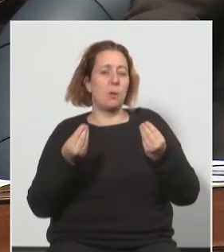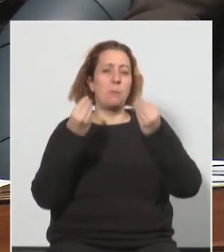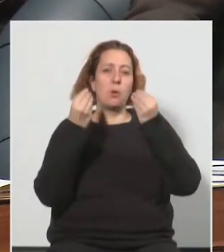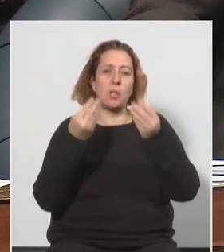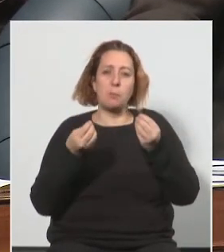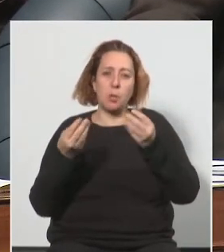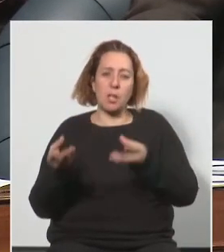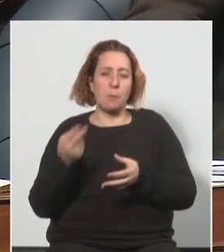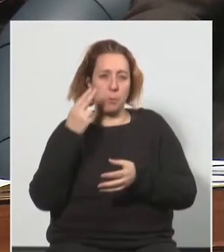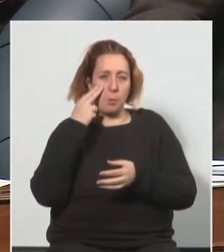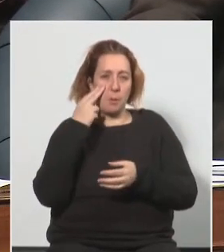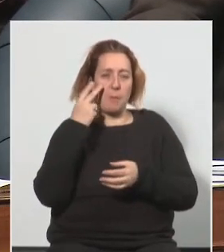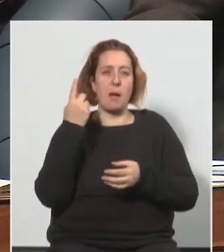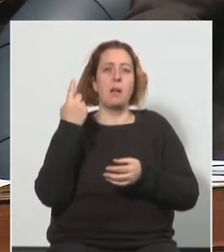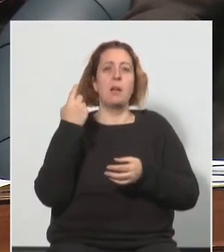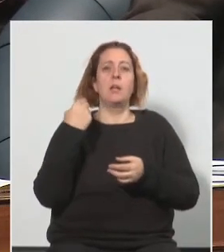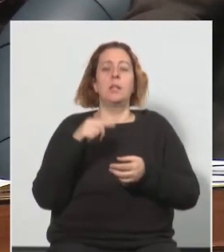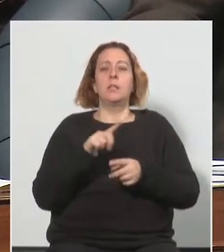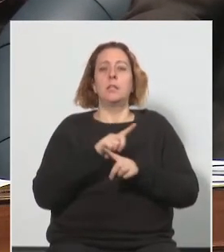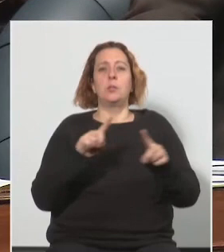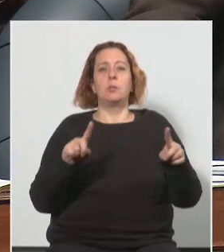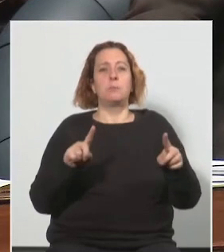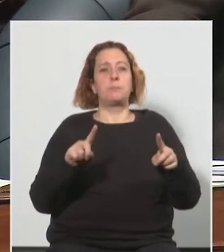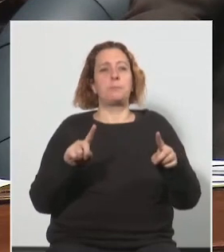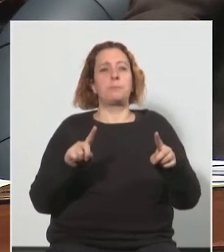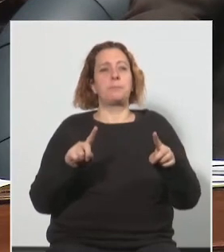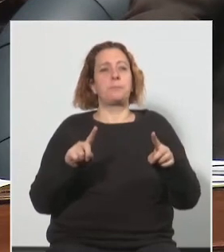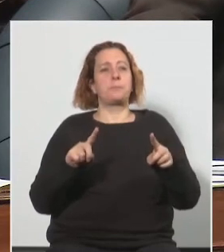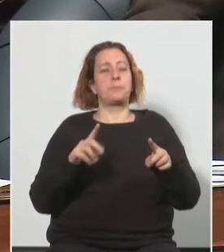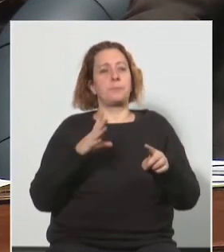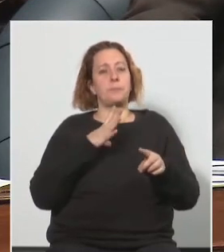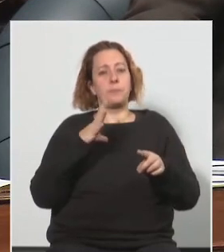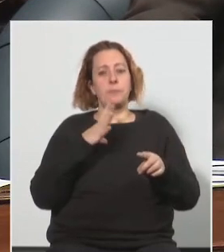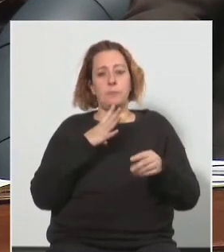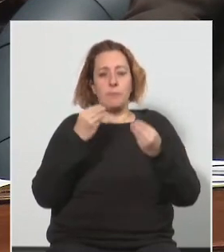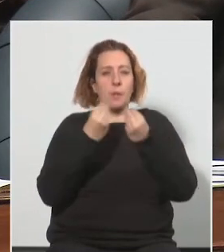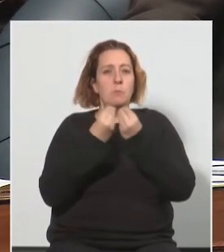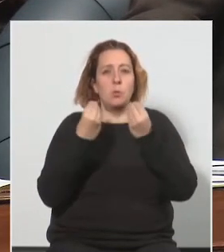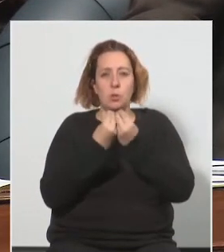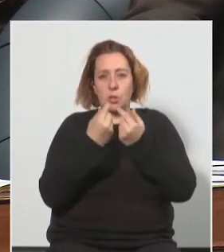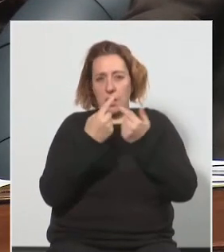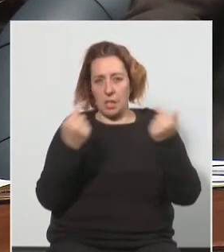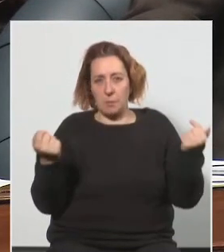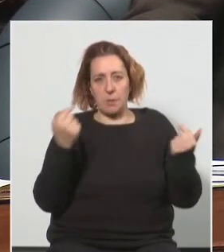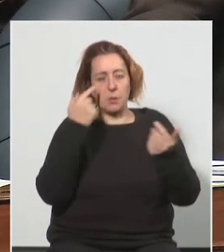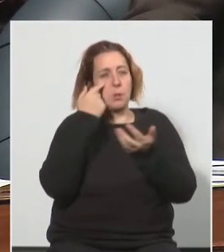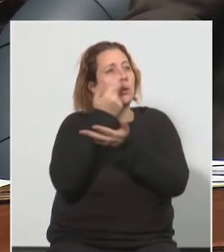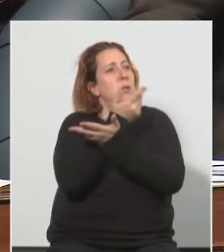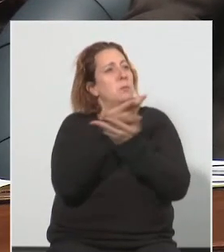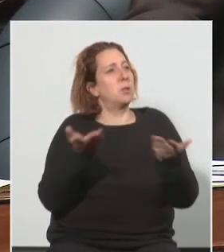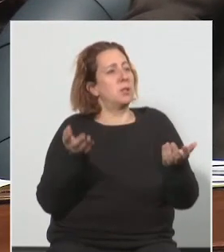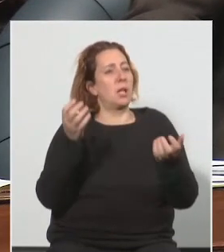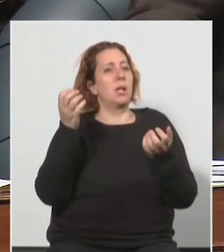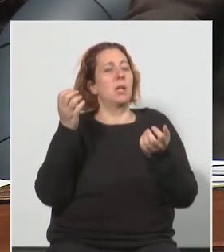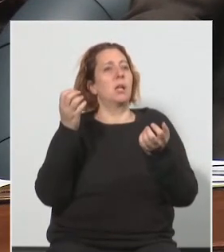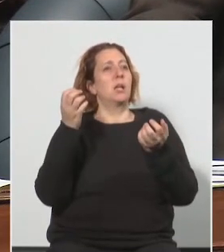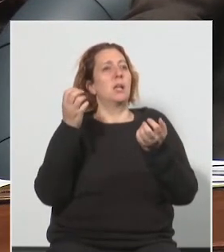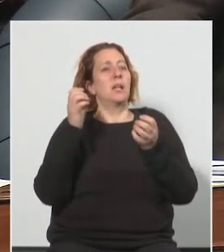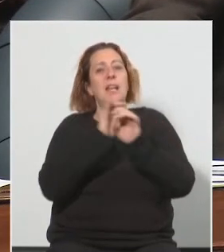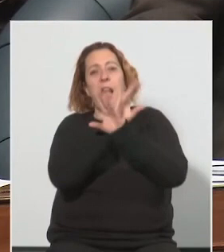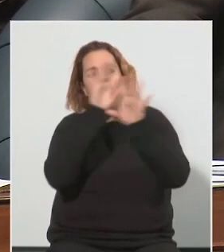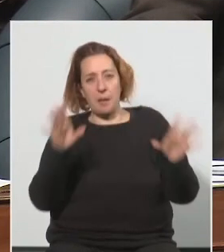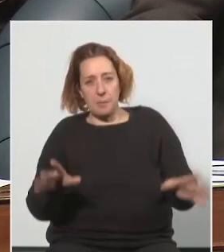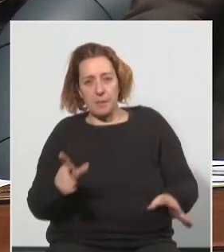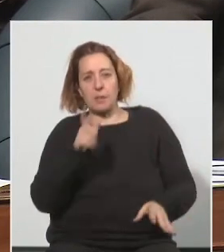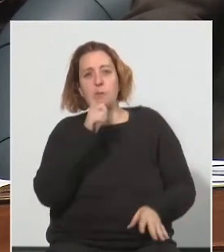aquí daría la impresión de que existen muchos elementos que arrojan luz sobre los